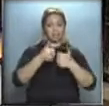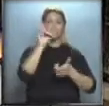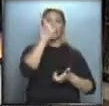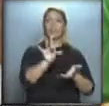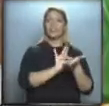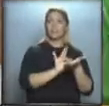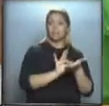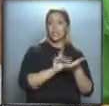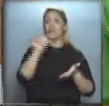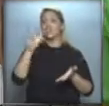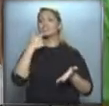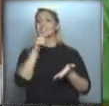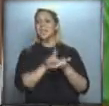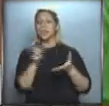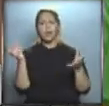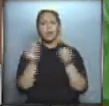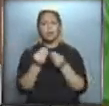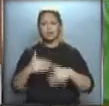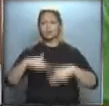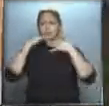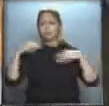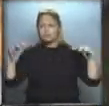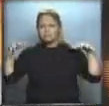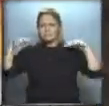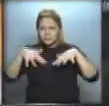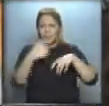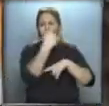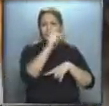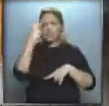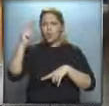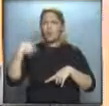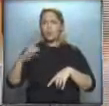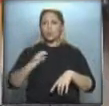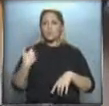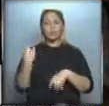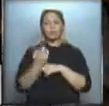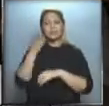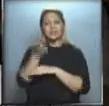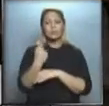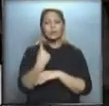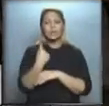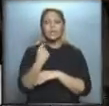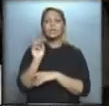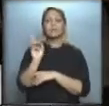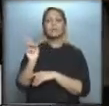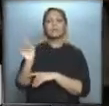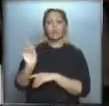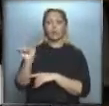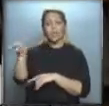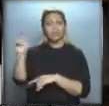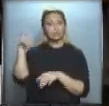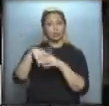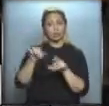magna rebalsaba. Los chicos, incluso los de primero y segundo año, que no pudieron ir porque no estaban autorizados, porque no